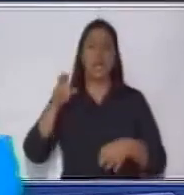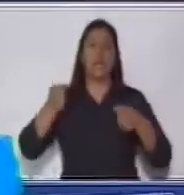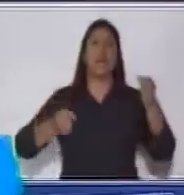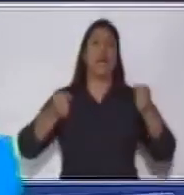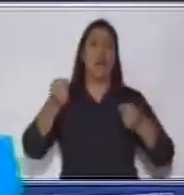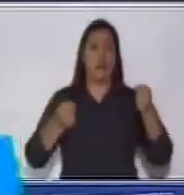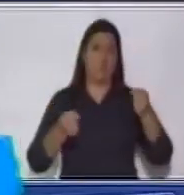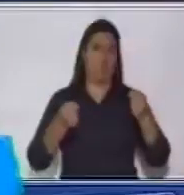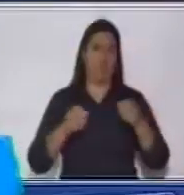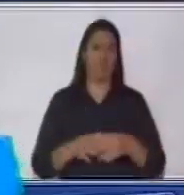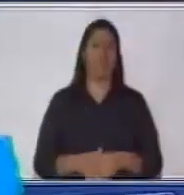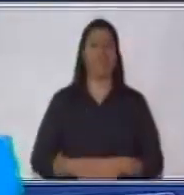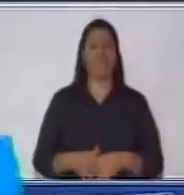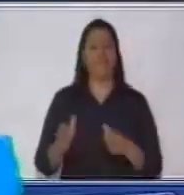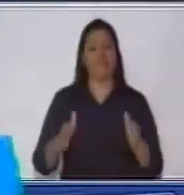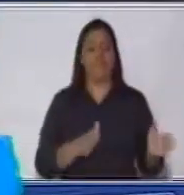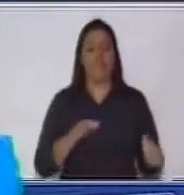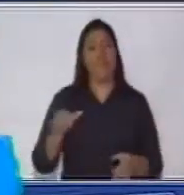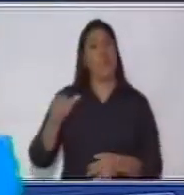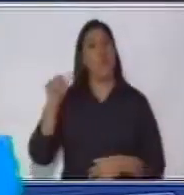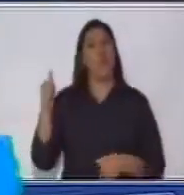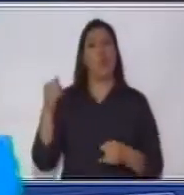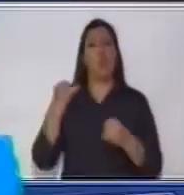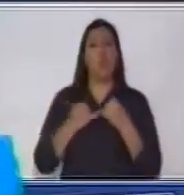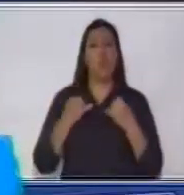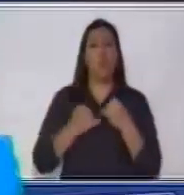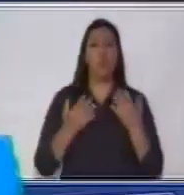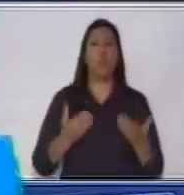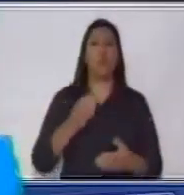Muy bien, un carruaje.